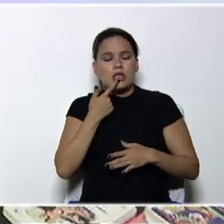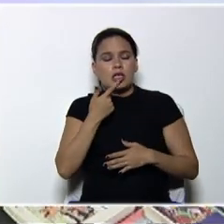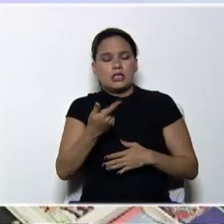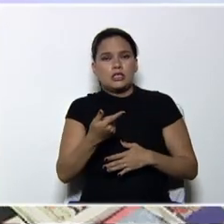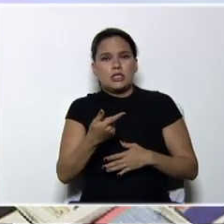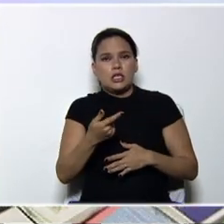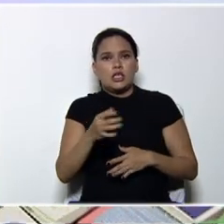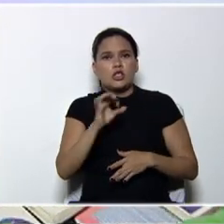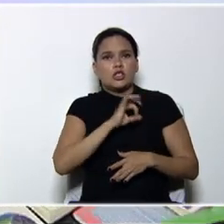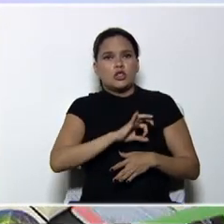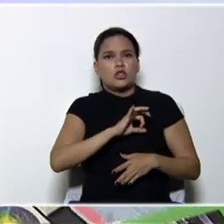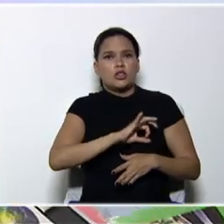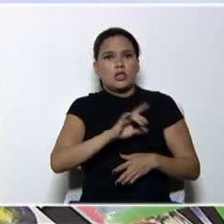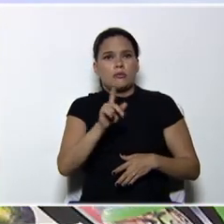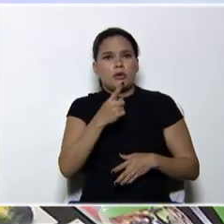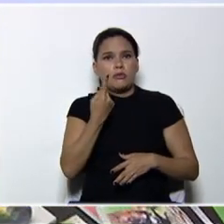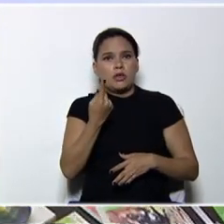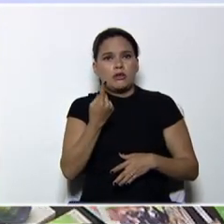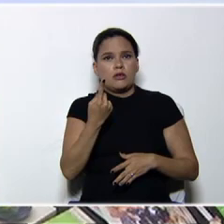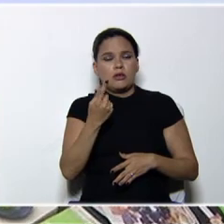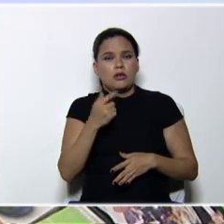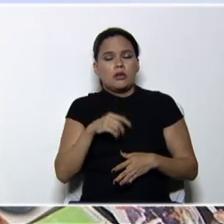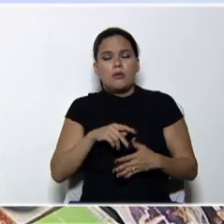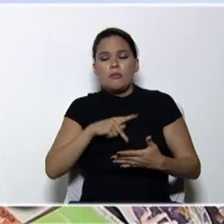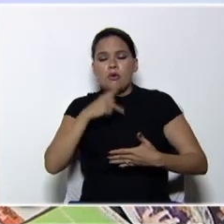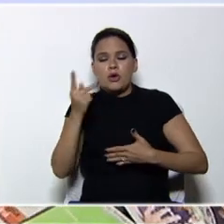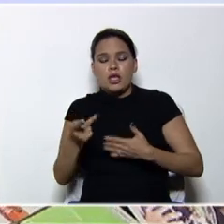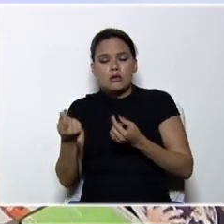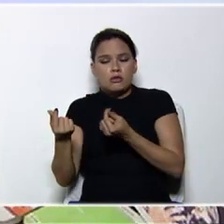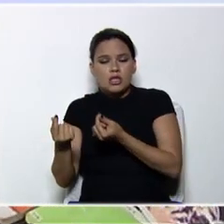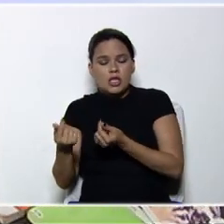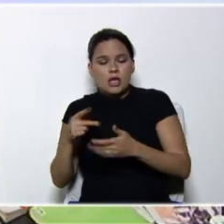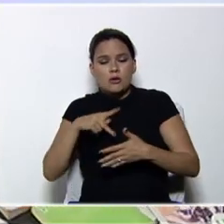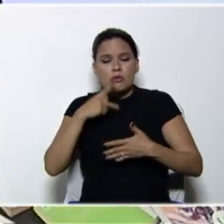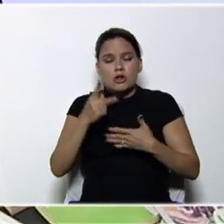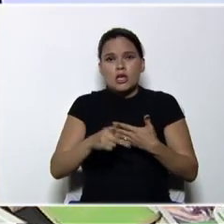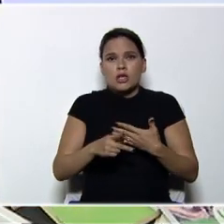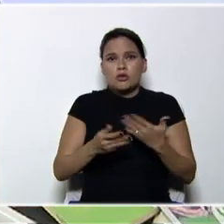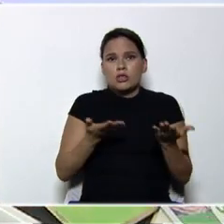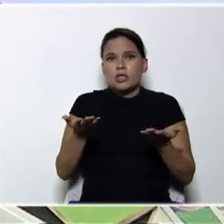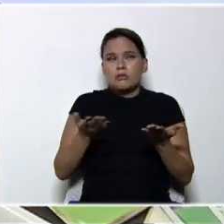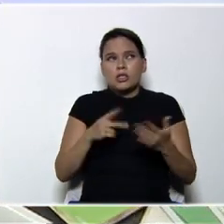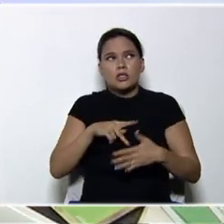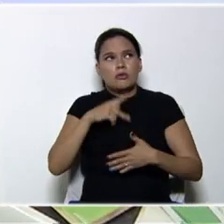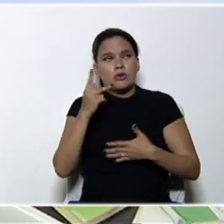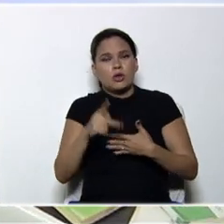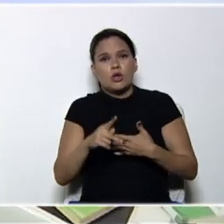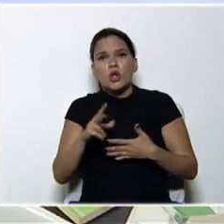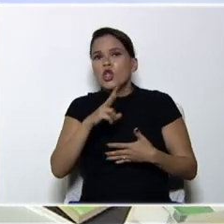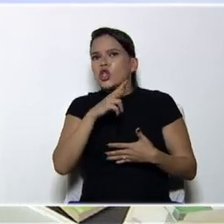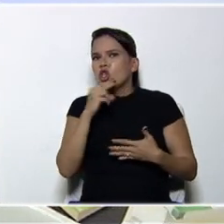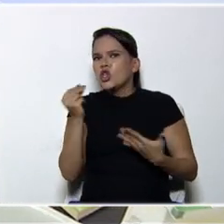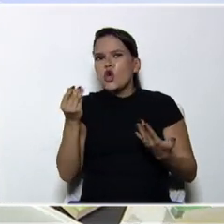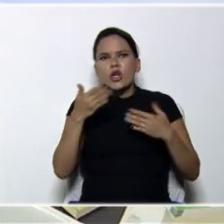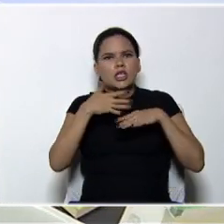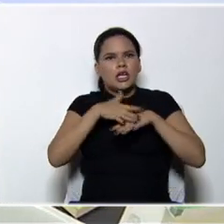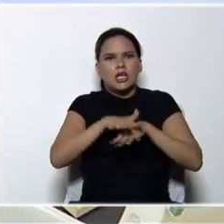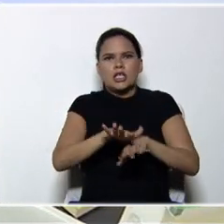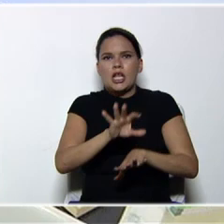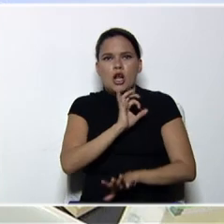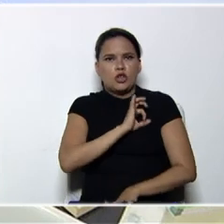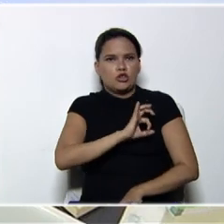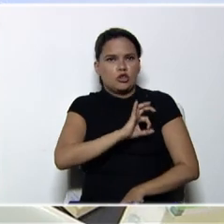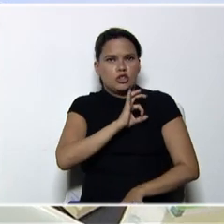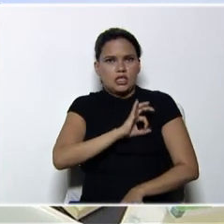proyecto productivo, es decir, proyecto y dinero, o proyecto y ganancia, o proyecto y servicio o bien, no involucraría a lo socio,